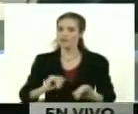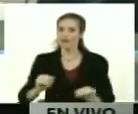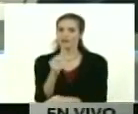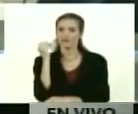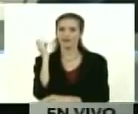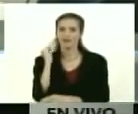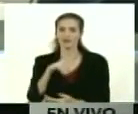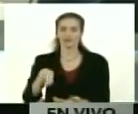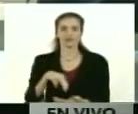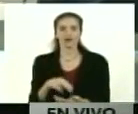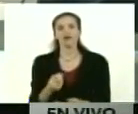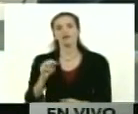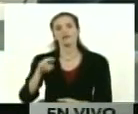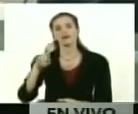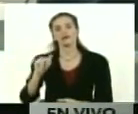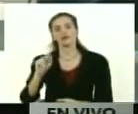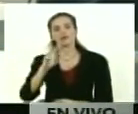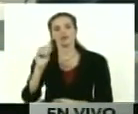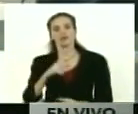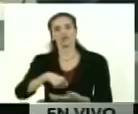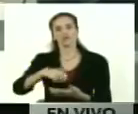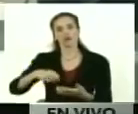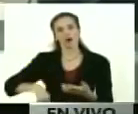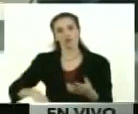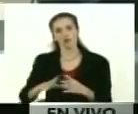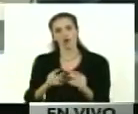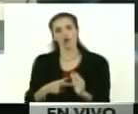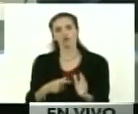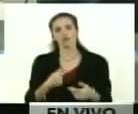Asamblea Nacional del MR 200, lo firmaron todos los delegados.